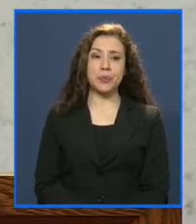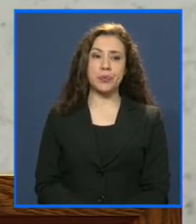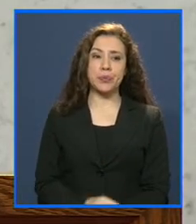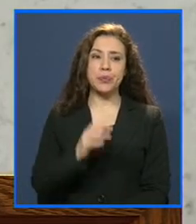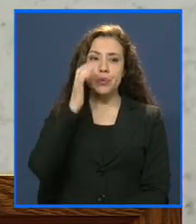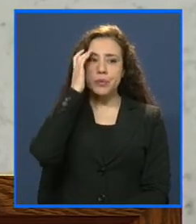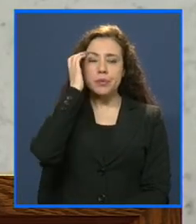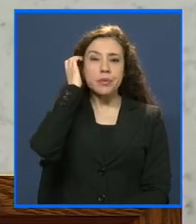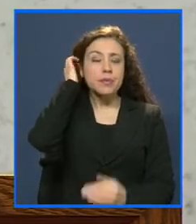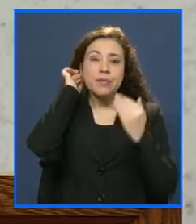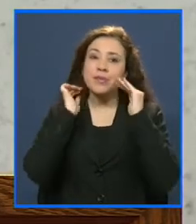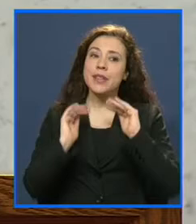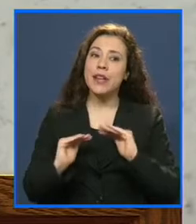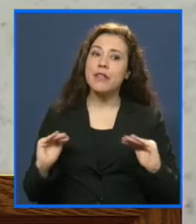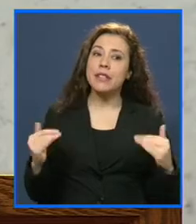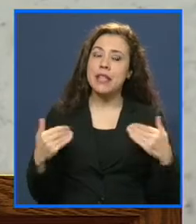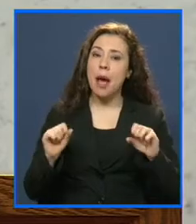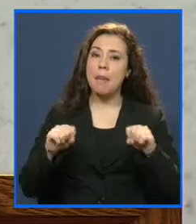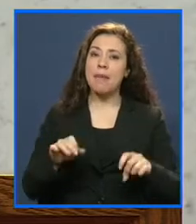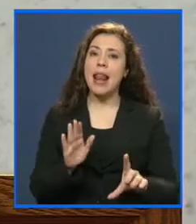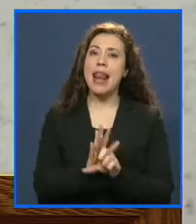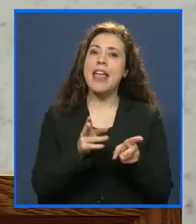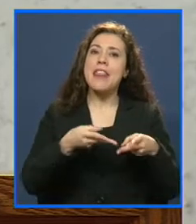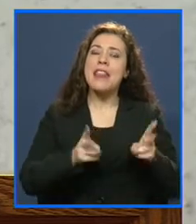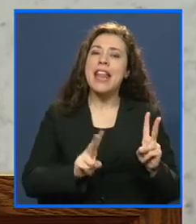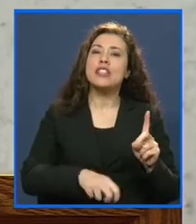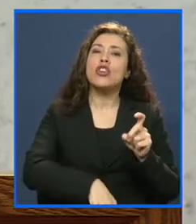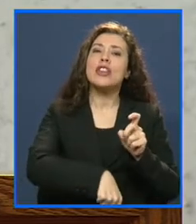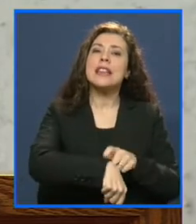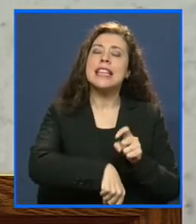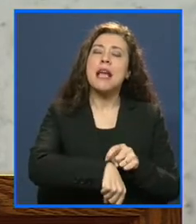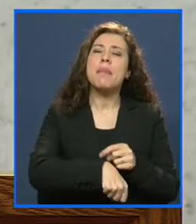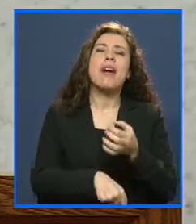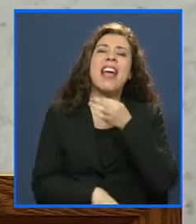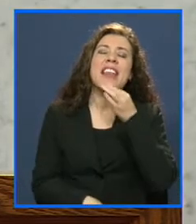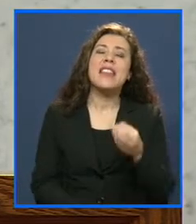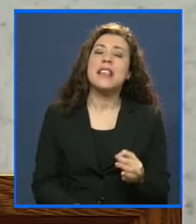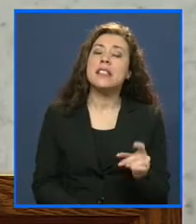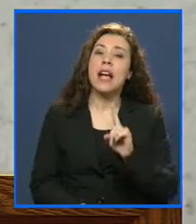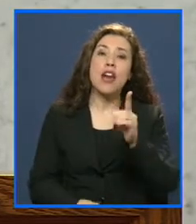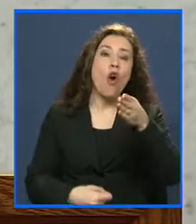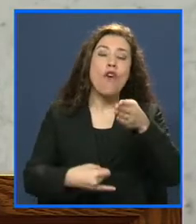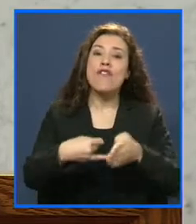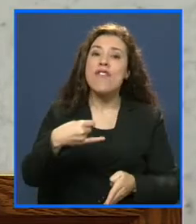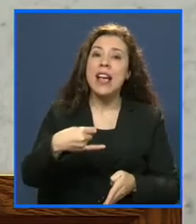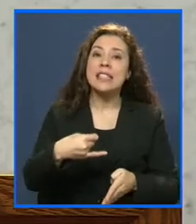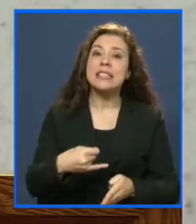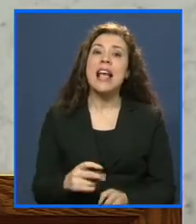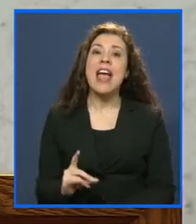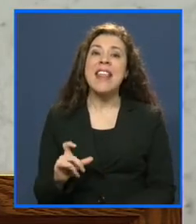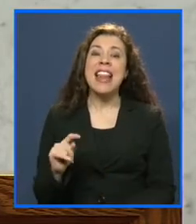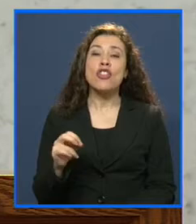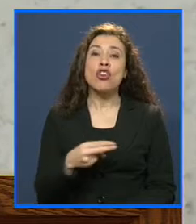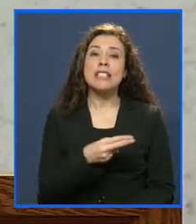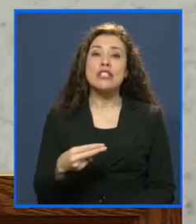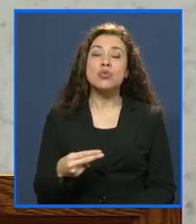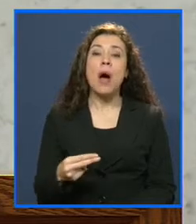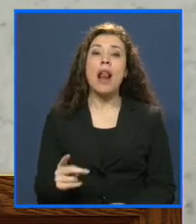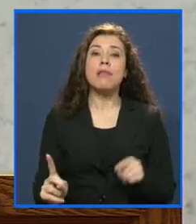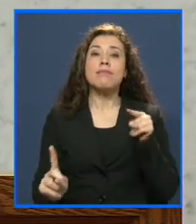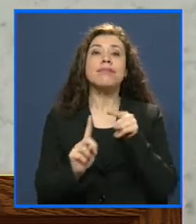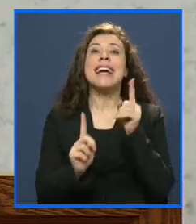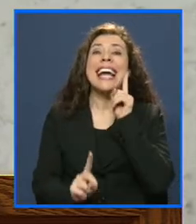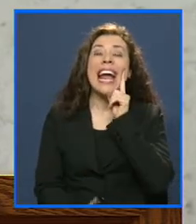en infancia aprobamos la ley del derecho al tiempo que establece la imprescriptibilidad de los delitos sexuales contra niños niñas